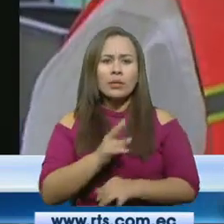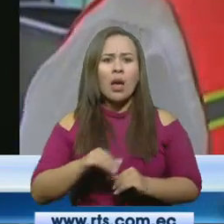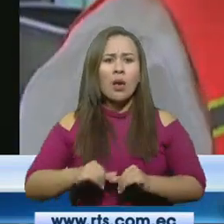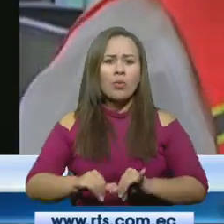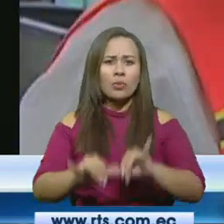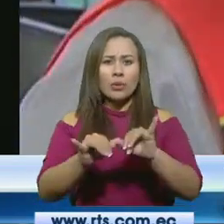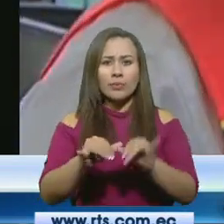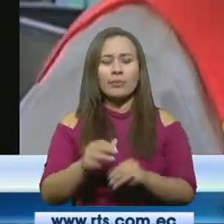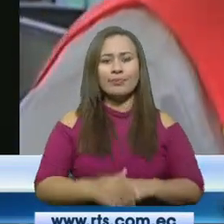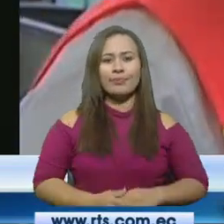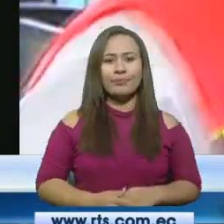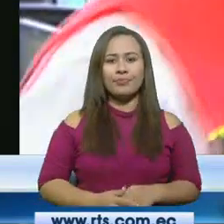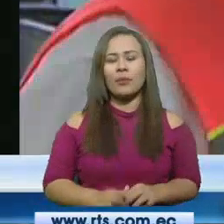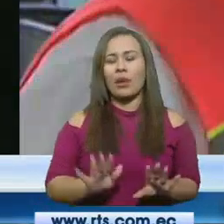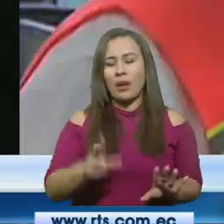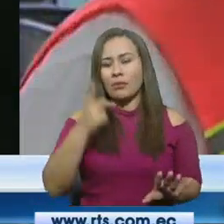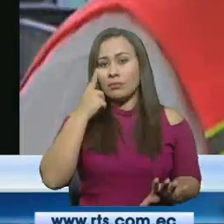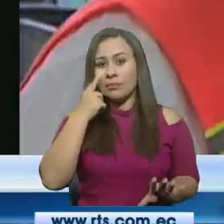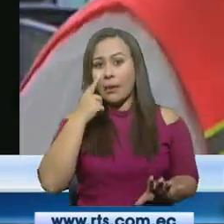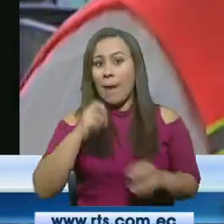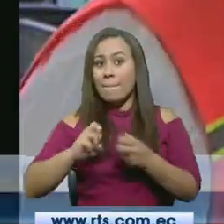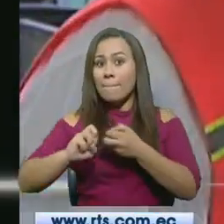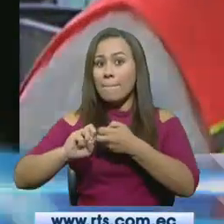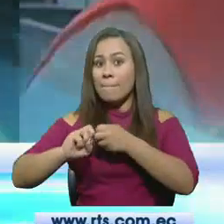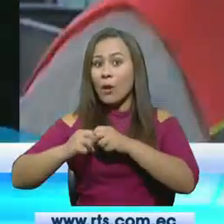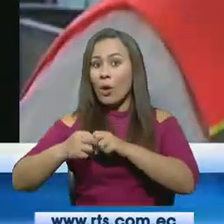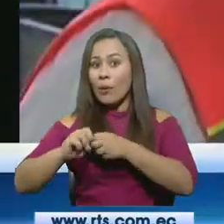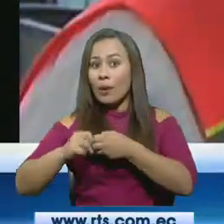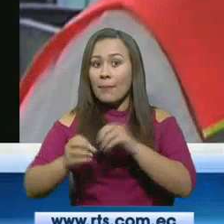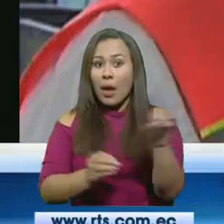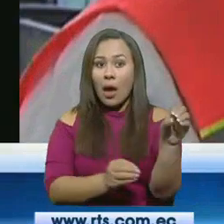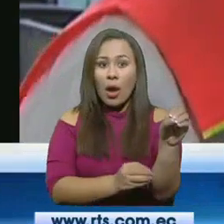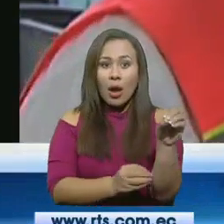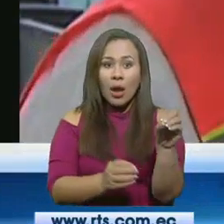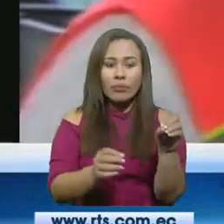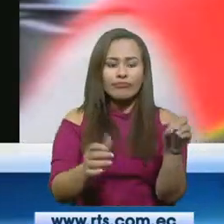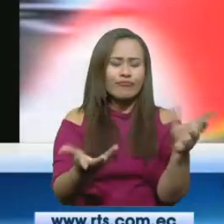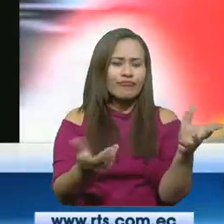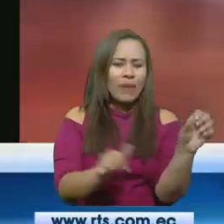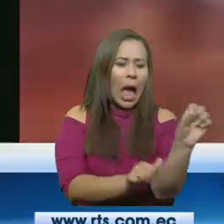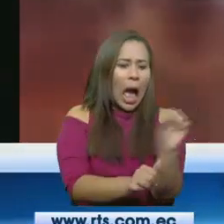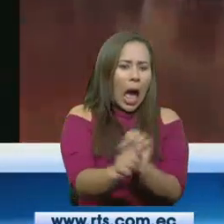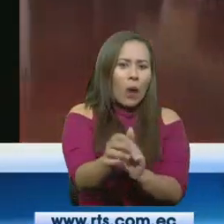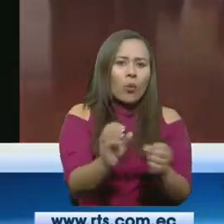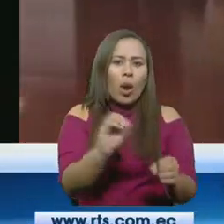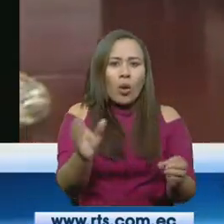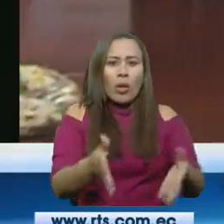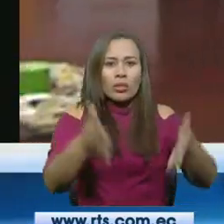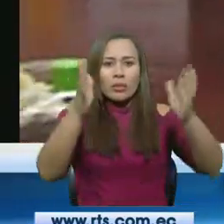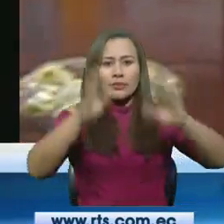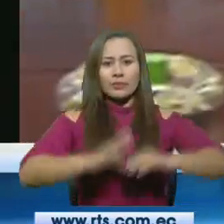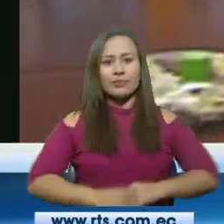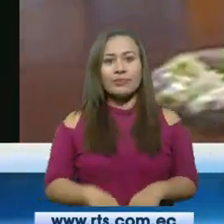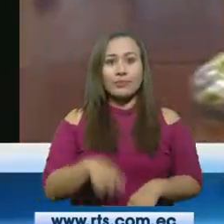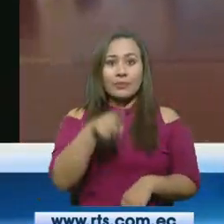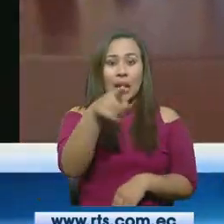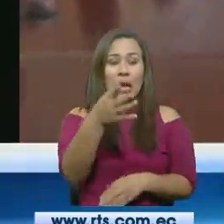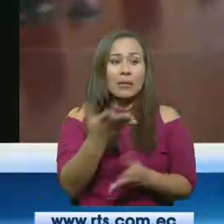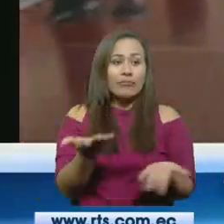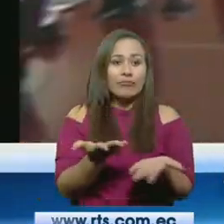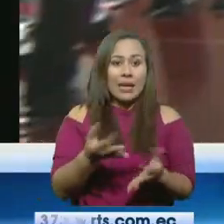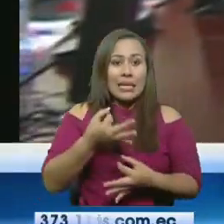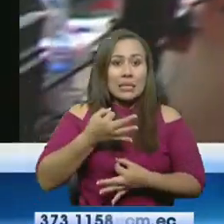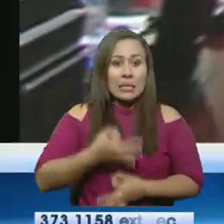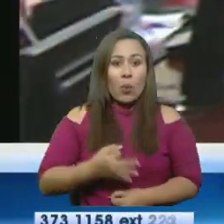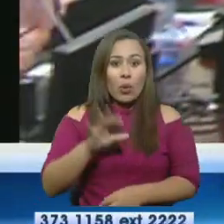haya detectado algún tipo de problema en algún tipo de edificio. Desde las instalaciones del Servicio Integrado de